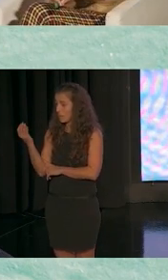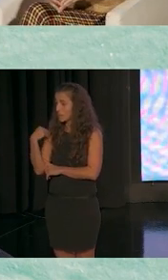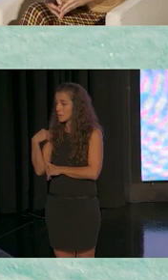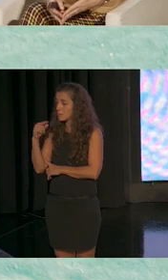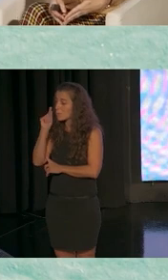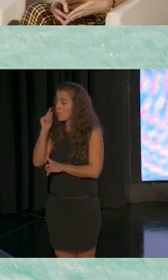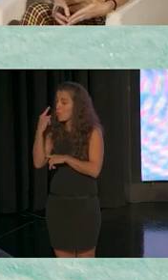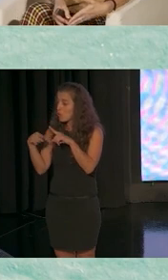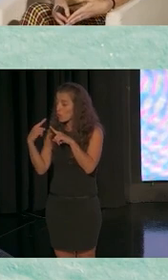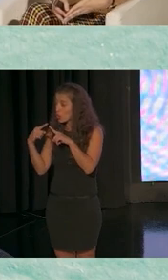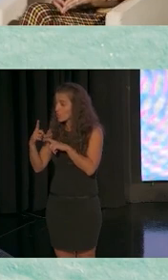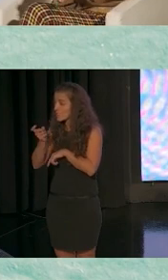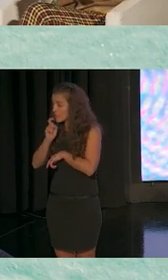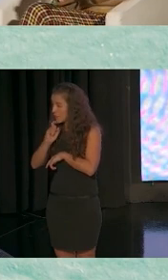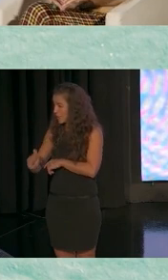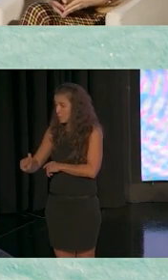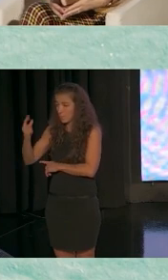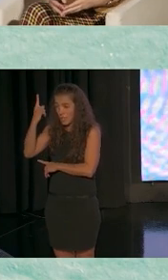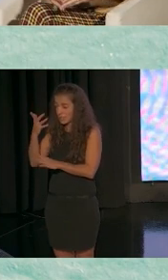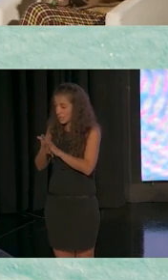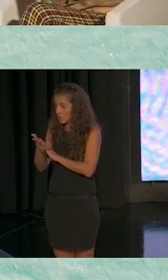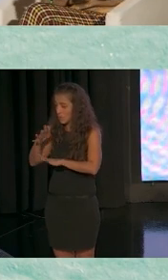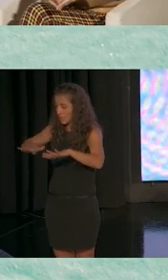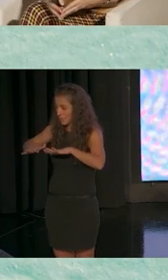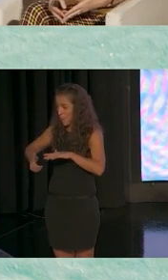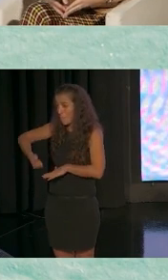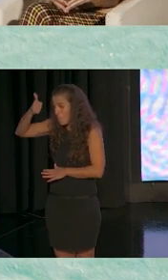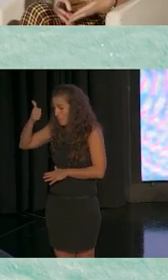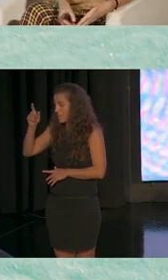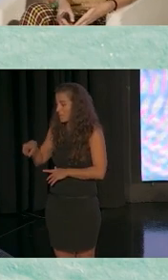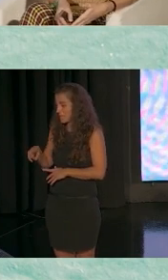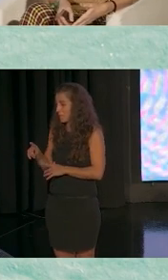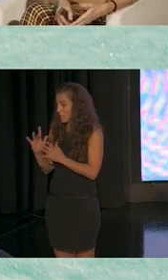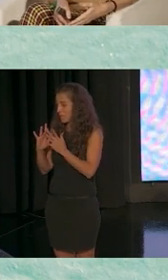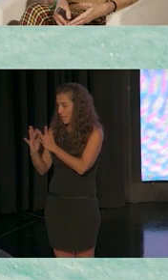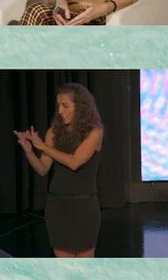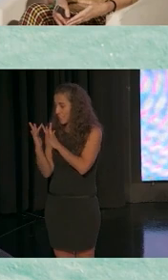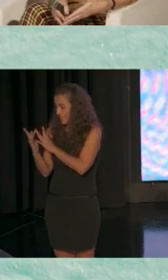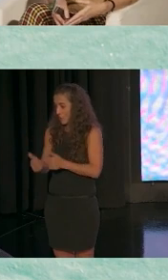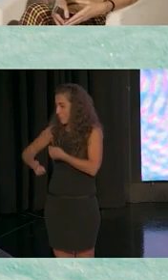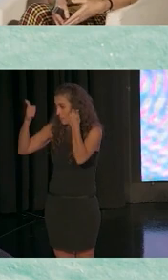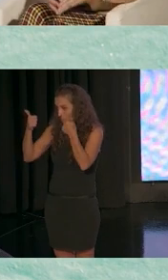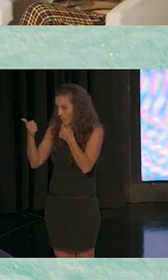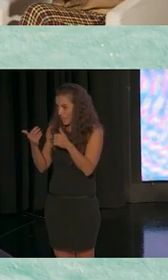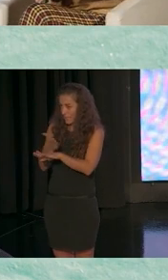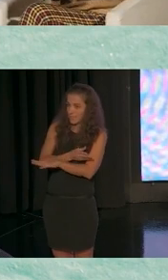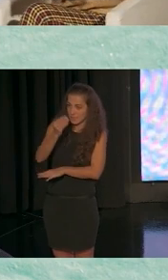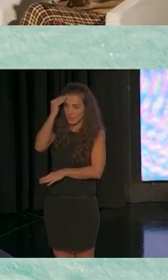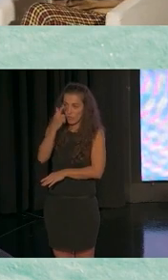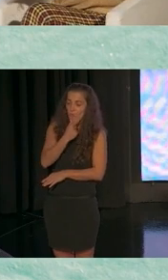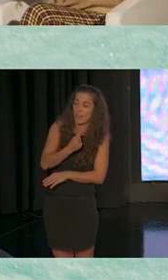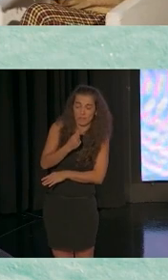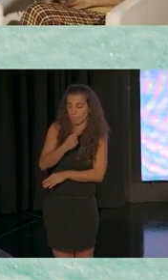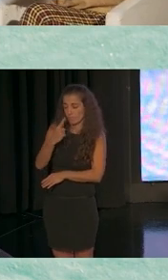infinitamente más complejas más dinámicas y más interactivas de que habíamos pensado los modelos